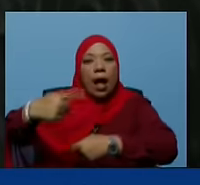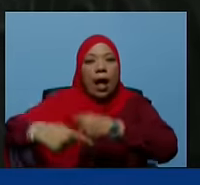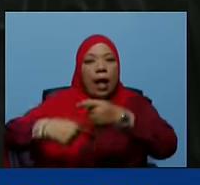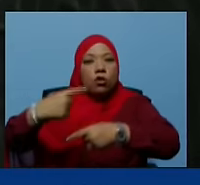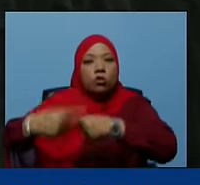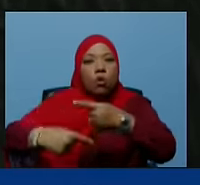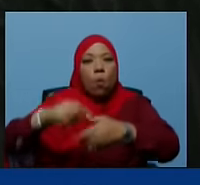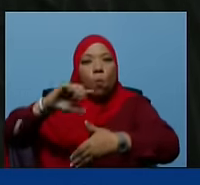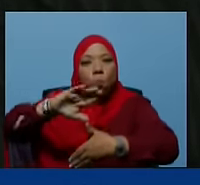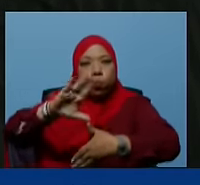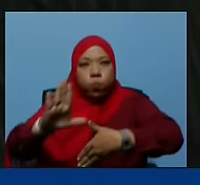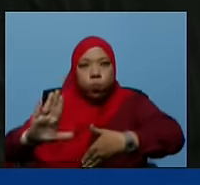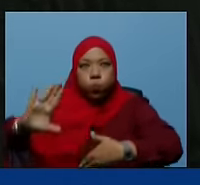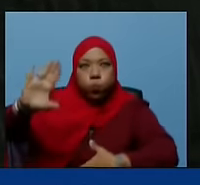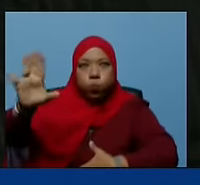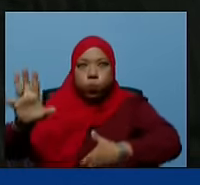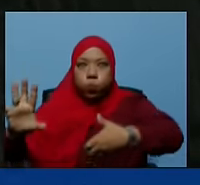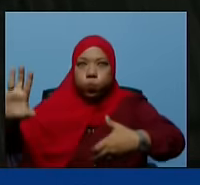Estamos más cerca de lo que